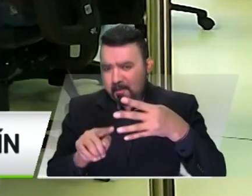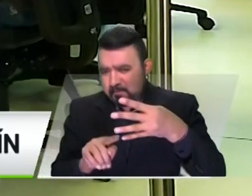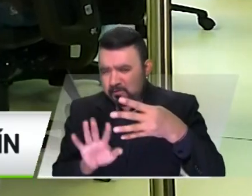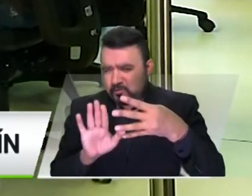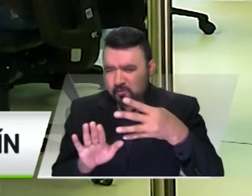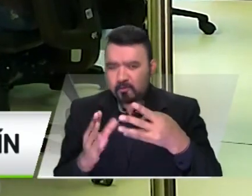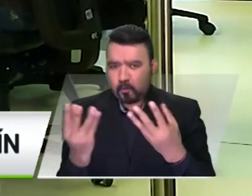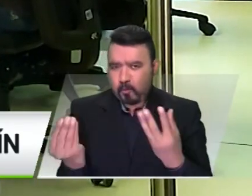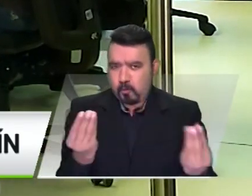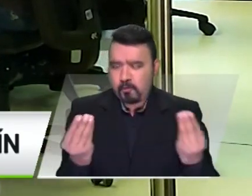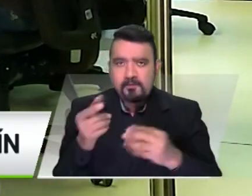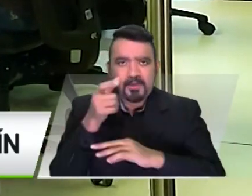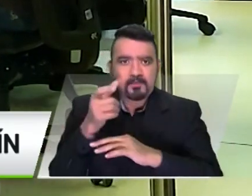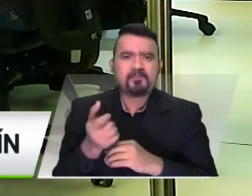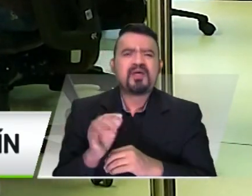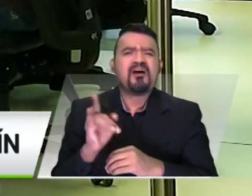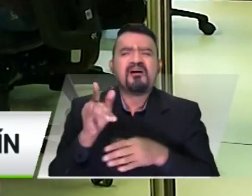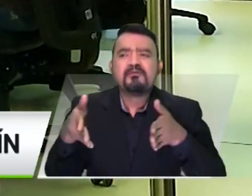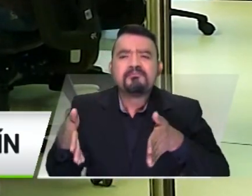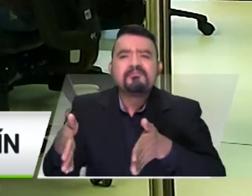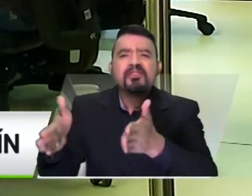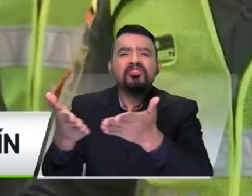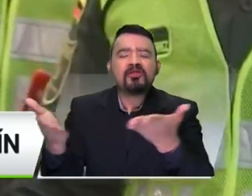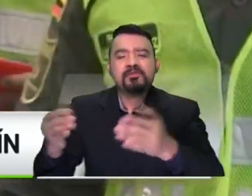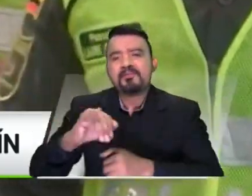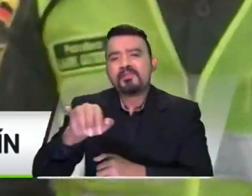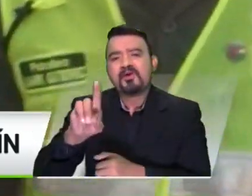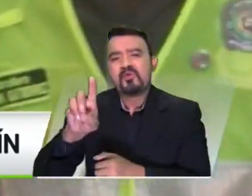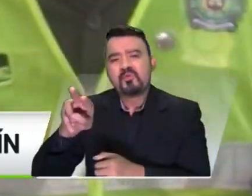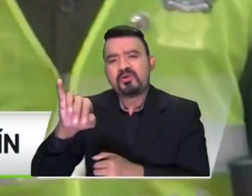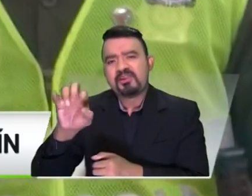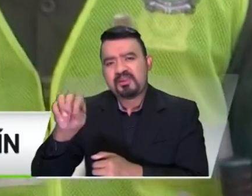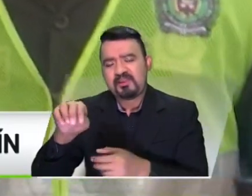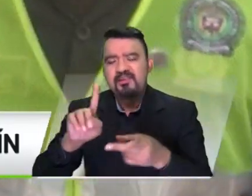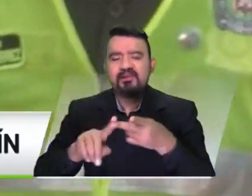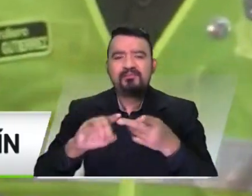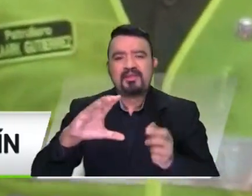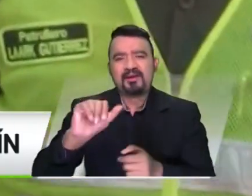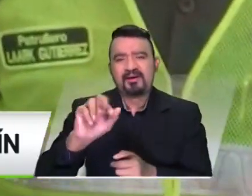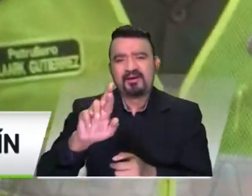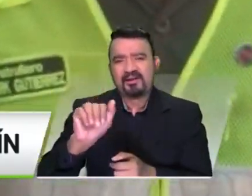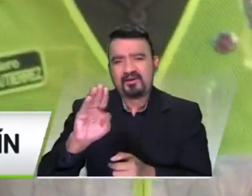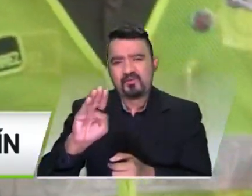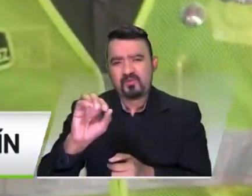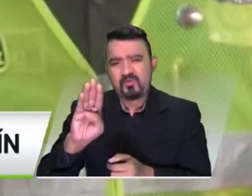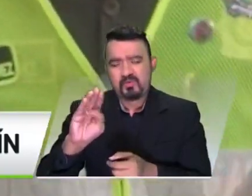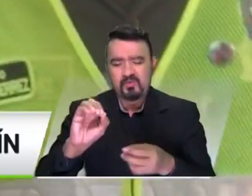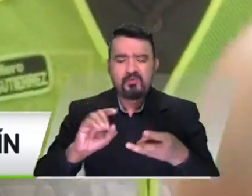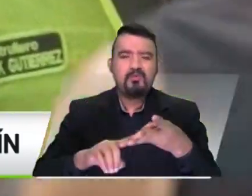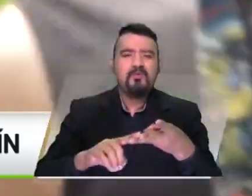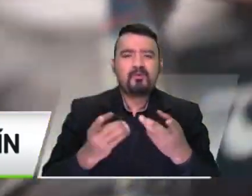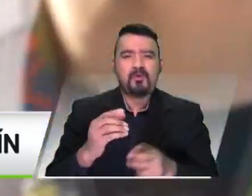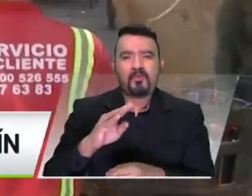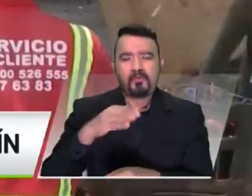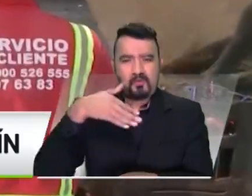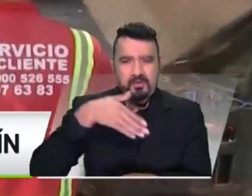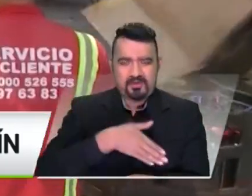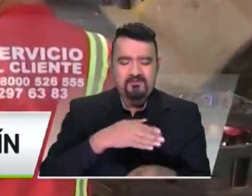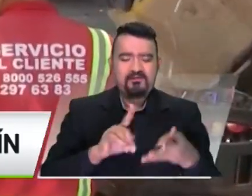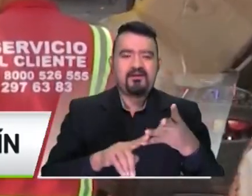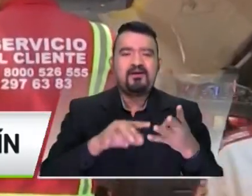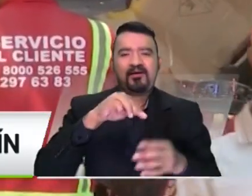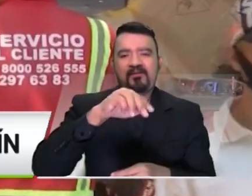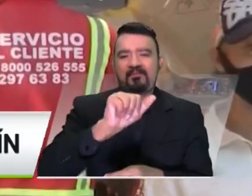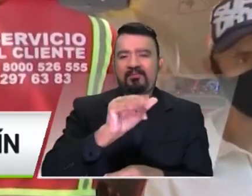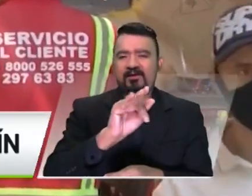plan Navidad incluye 4 corredores seguros: Junín, Carabobo, Bolívar y Maturín. La idea es replicar los pilotos adelantados el año anterior,